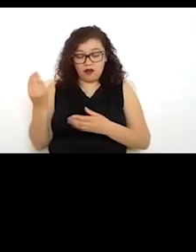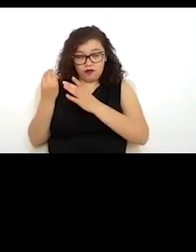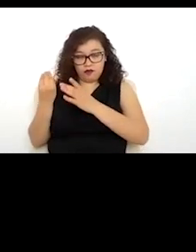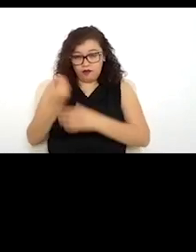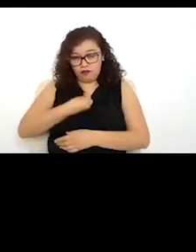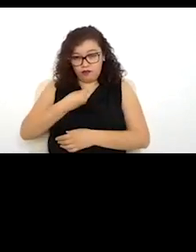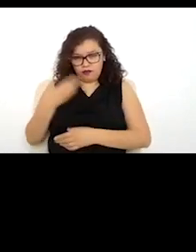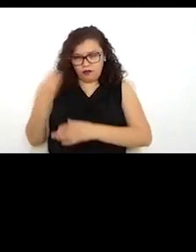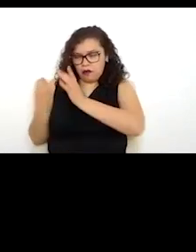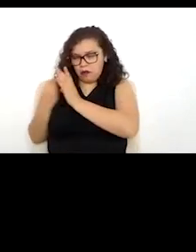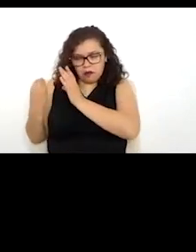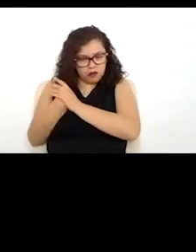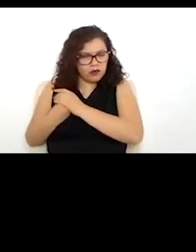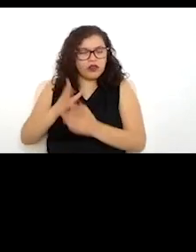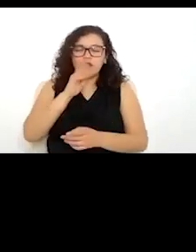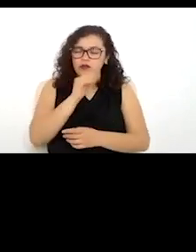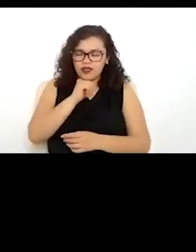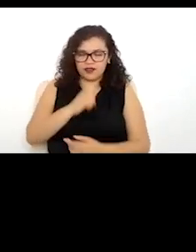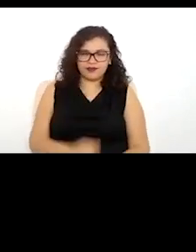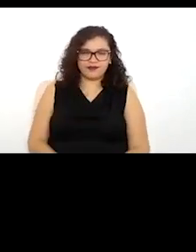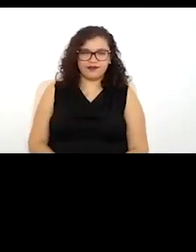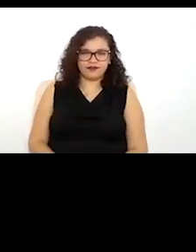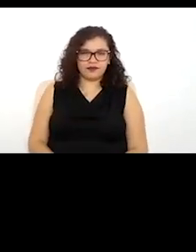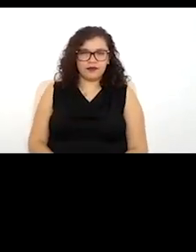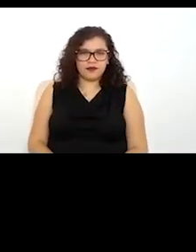otro factor que pueda ser social